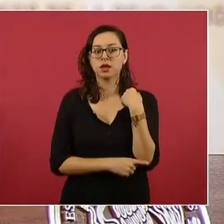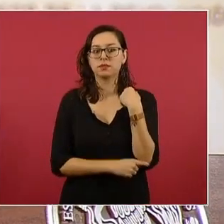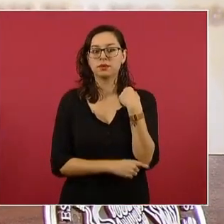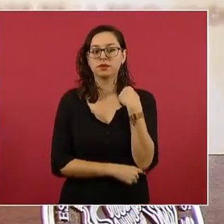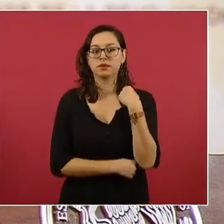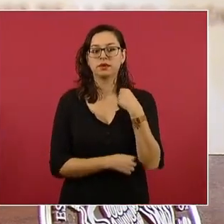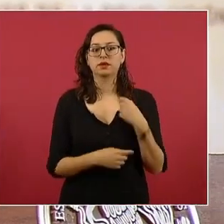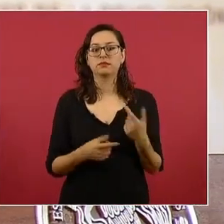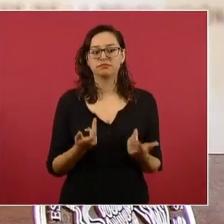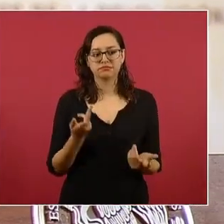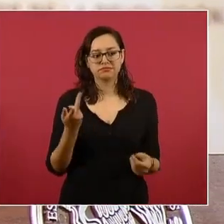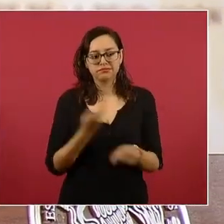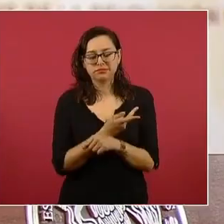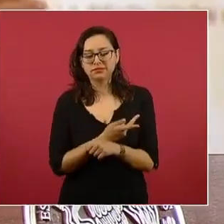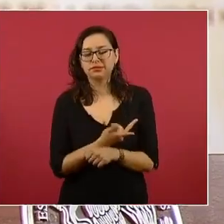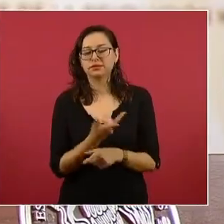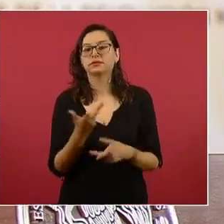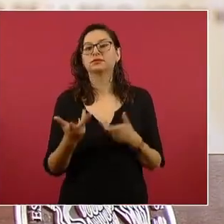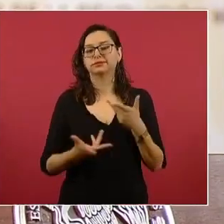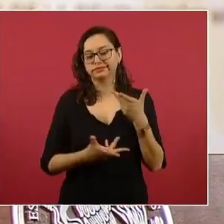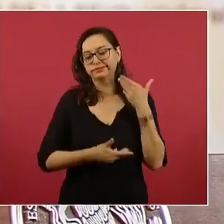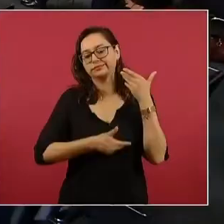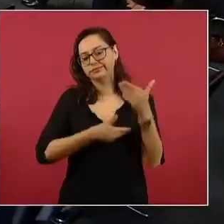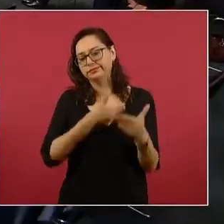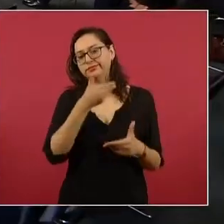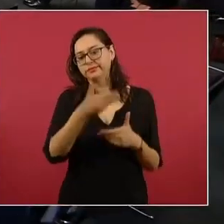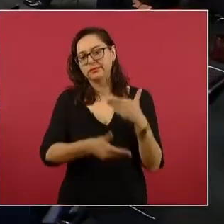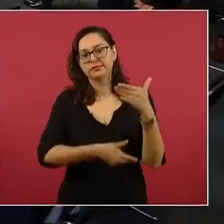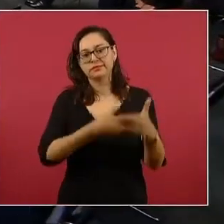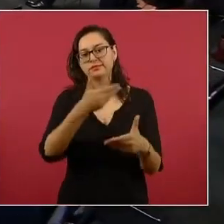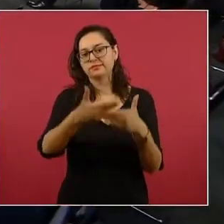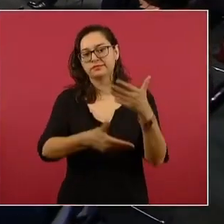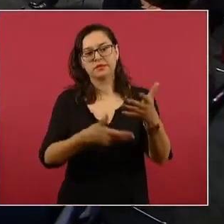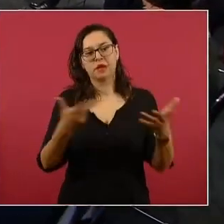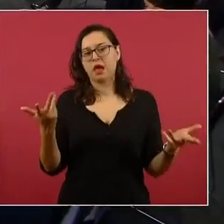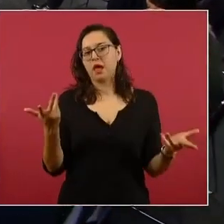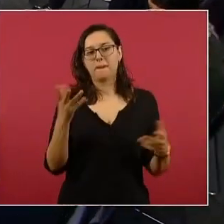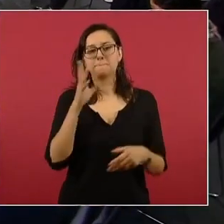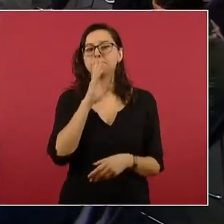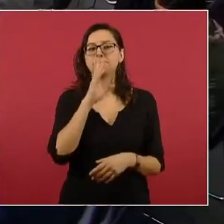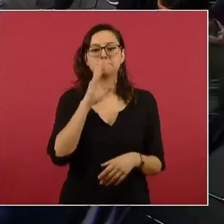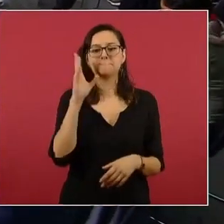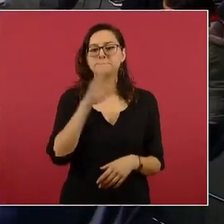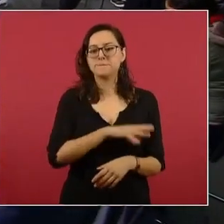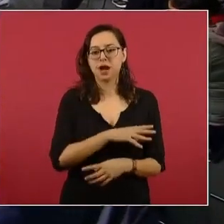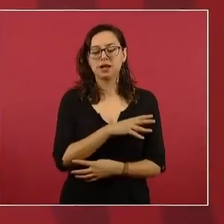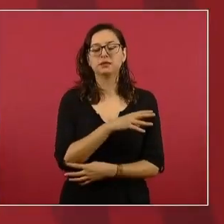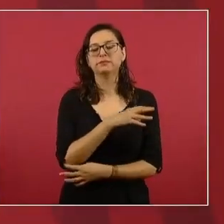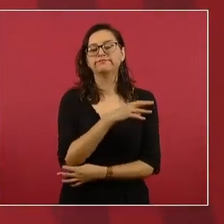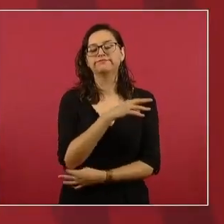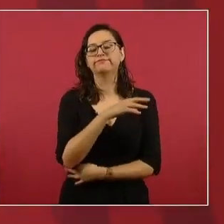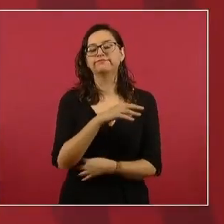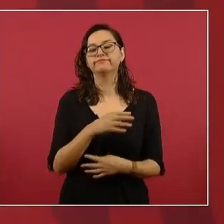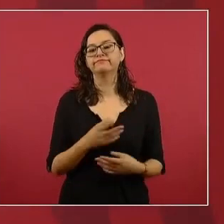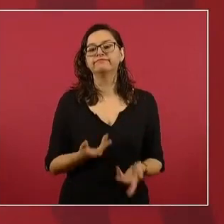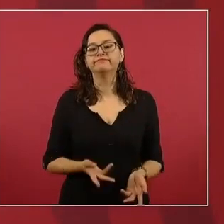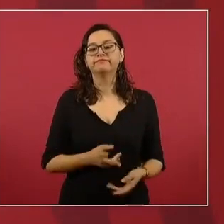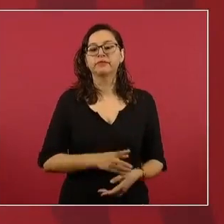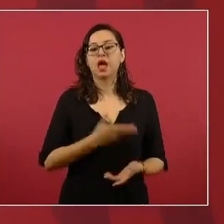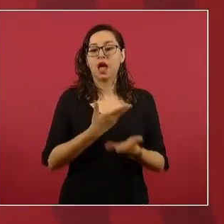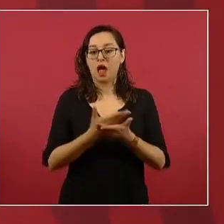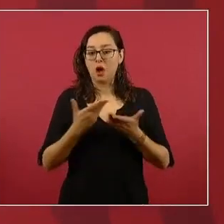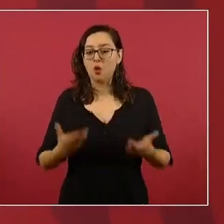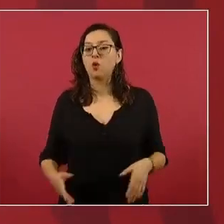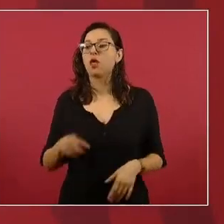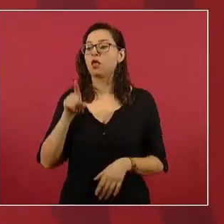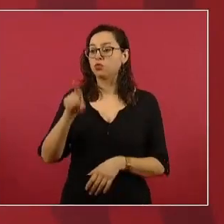muchas cosas y por eso está bien que sigas planteando lo mismo hasta que